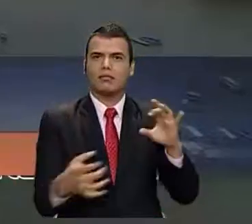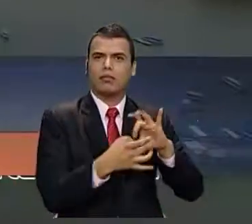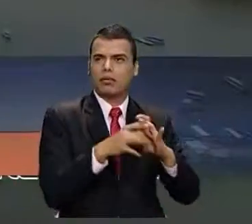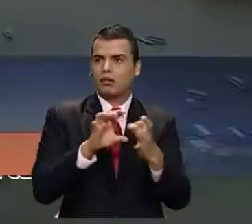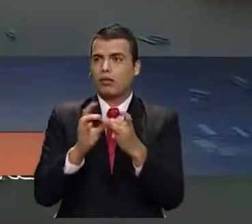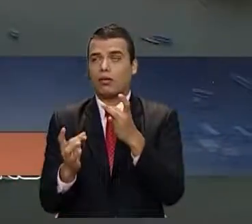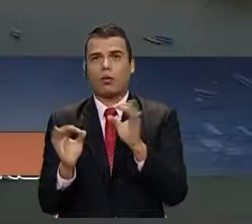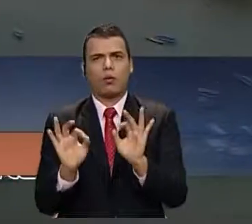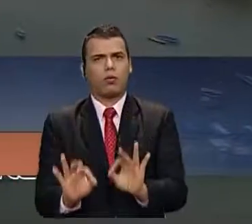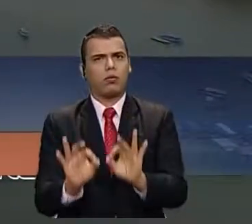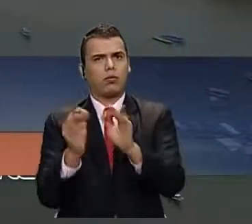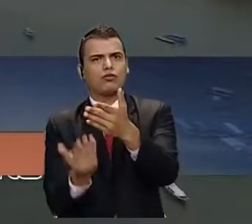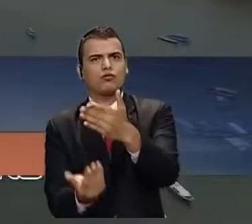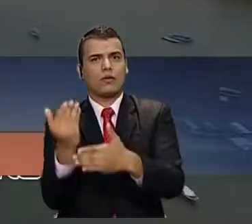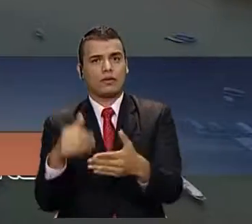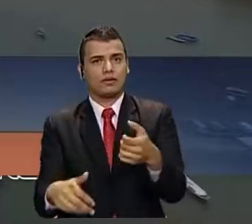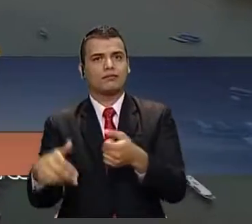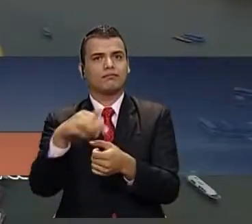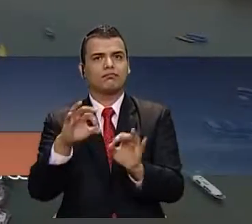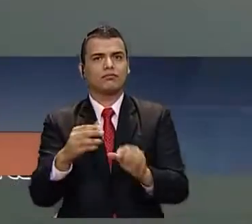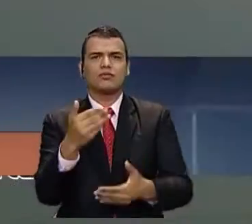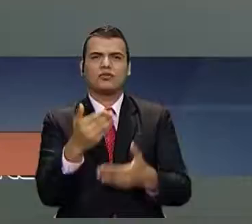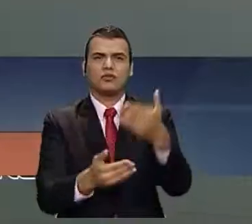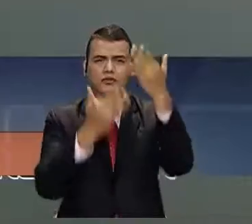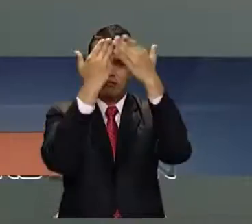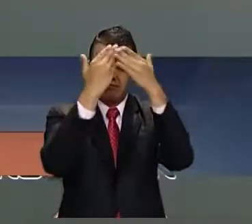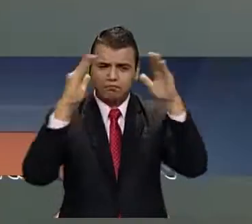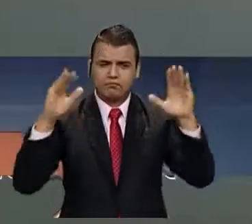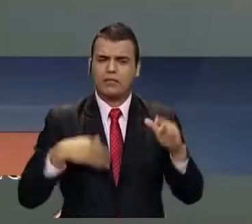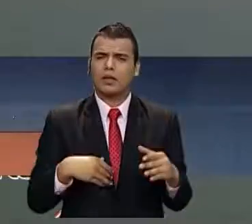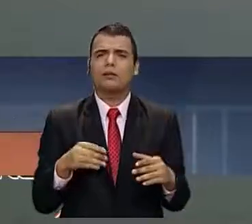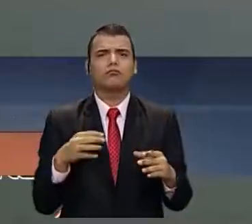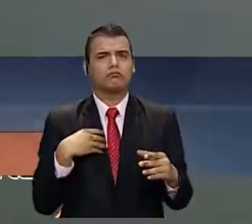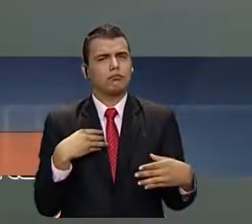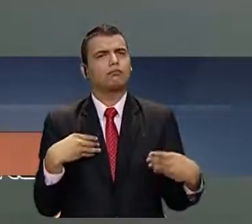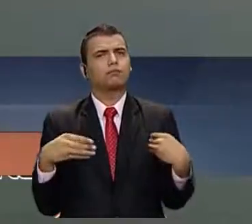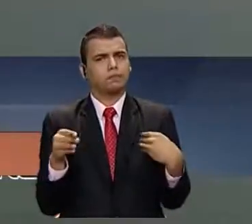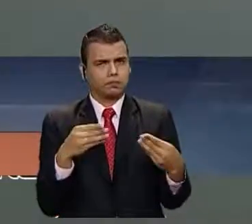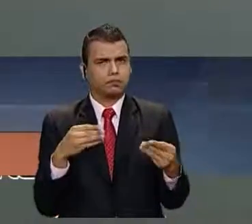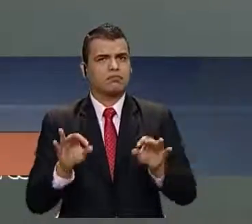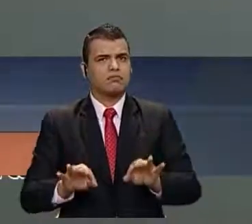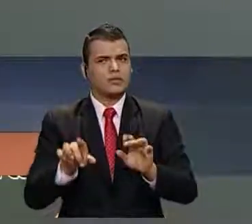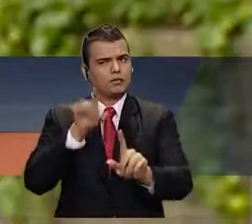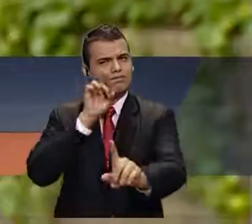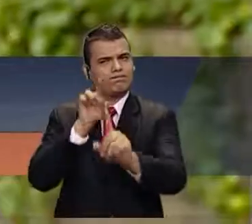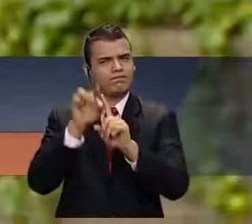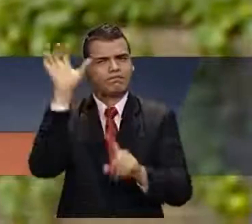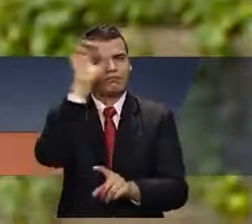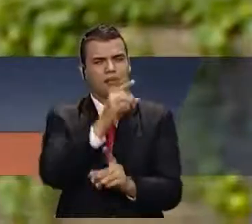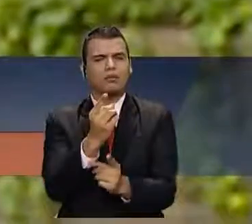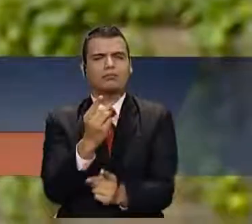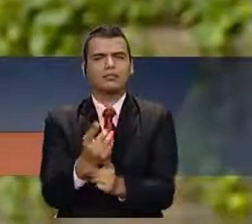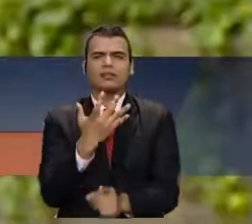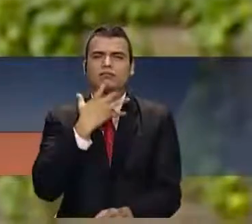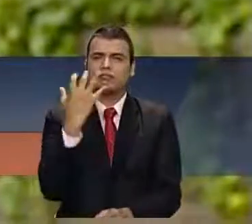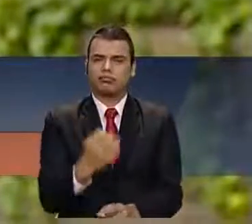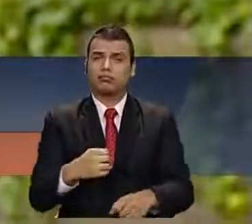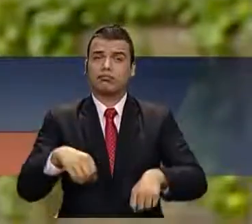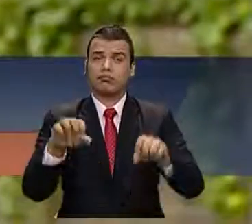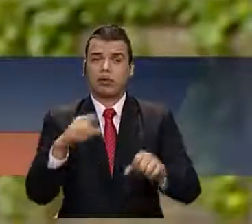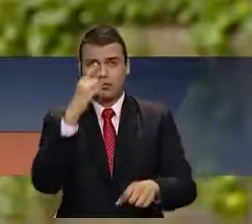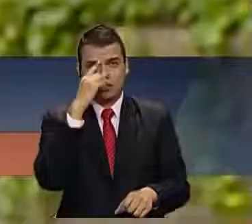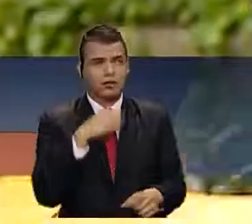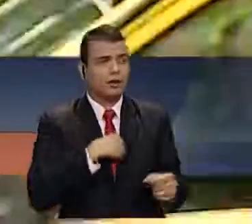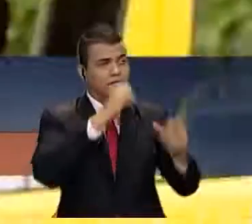de la región, por ser un proceso abierto, flexible y con metas claras y coherentes. Estamos esperando que las